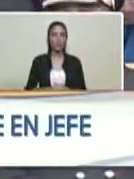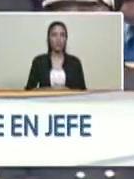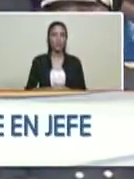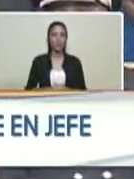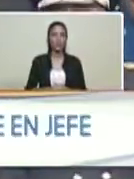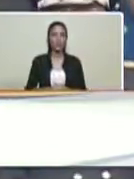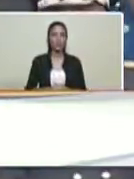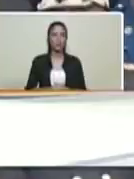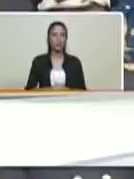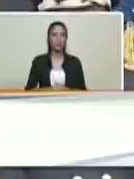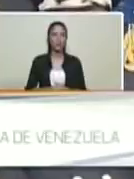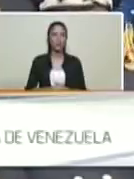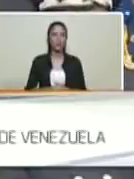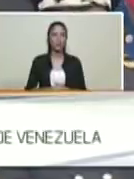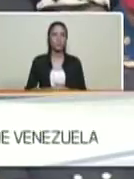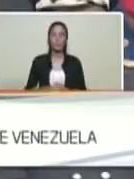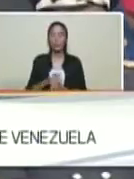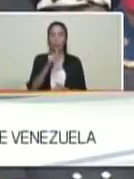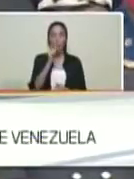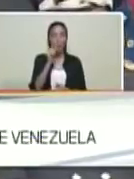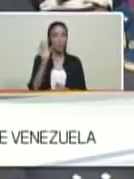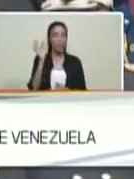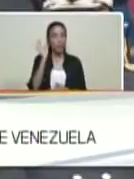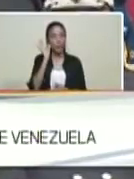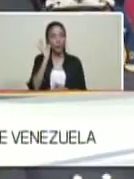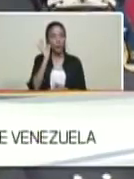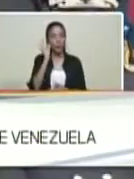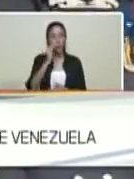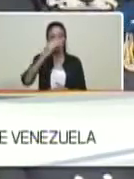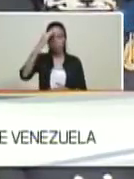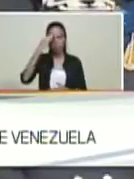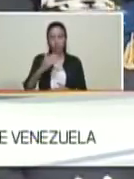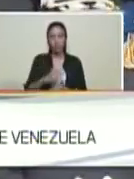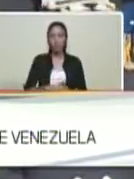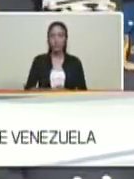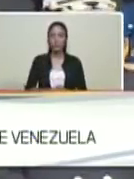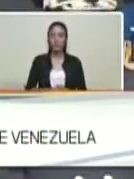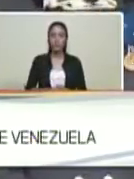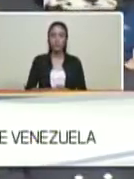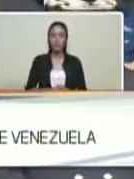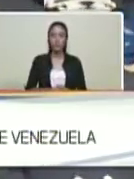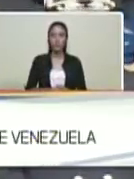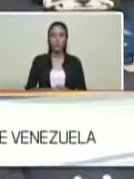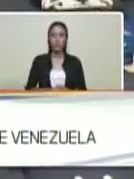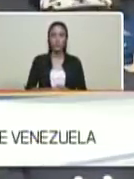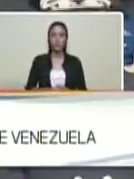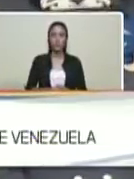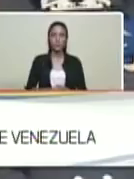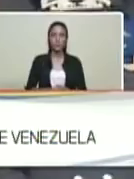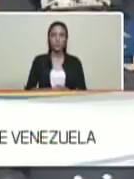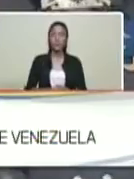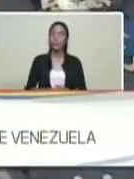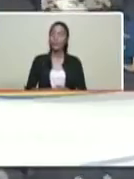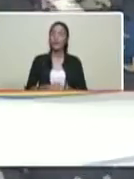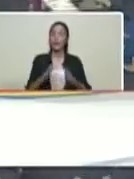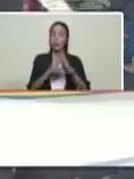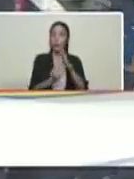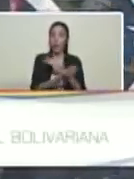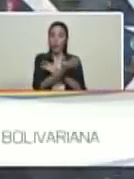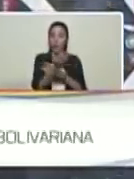ciudadanos y ciudadanas soldados de esta patria queridos hermanos